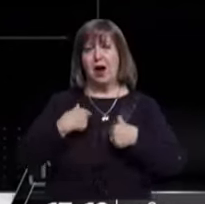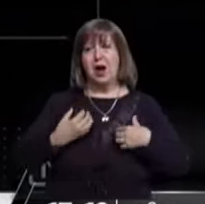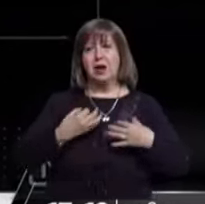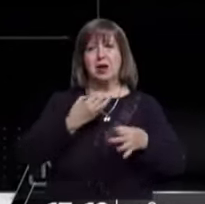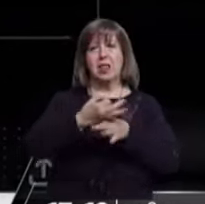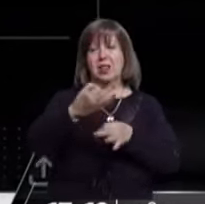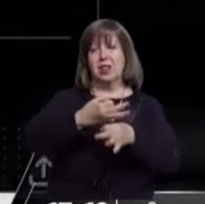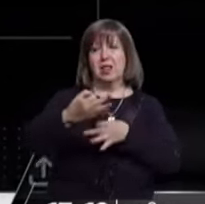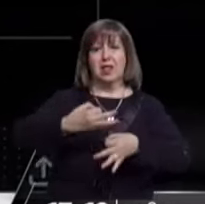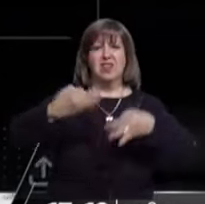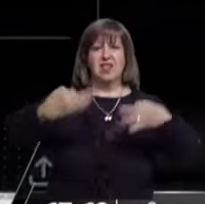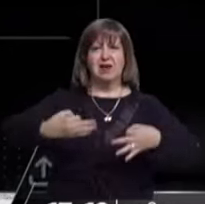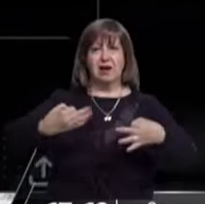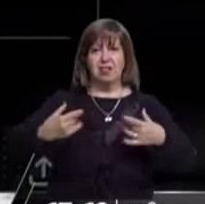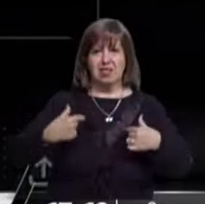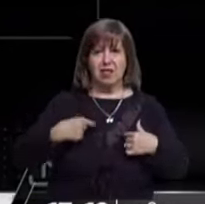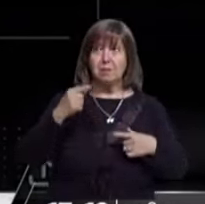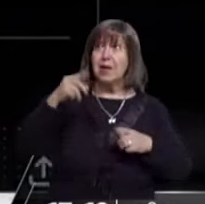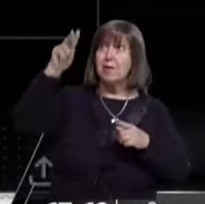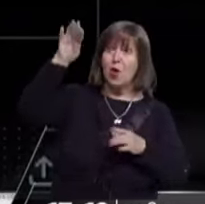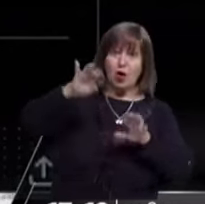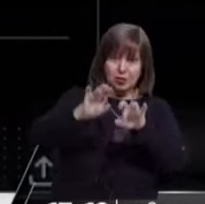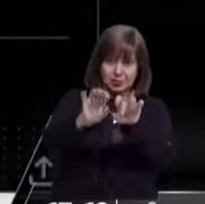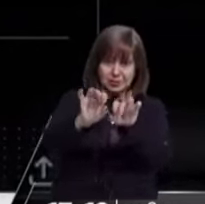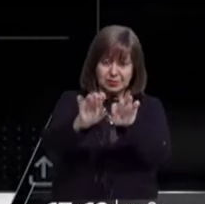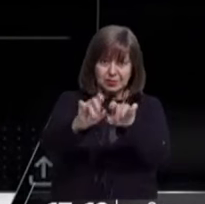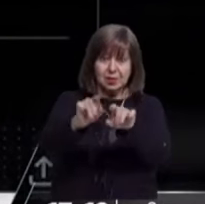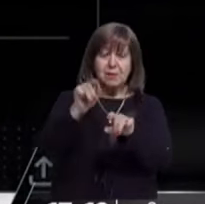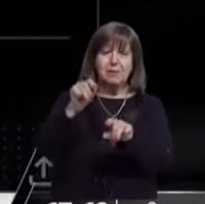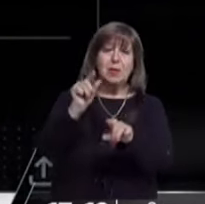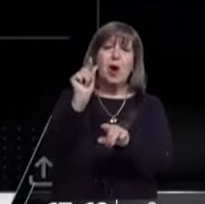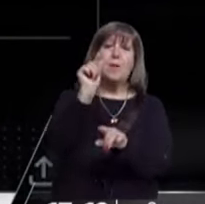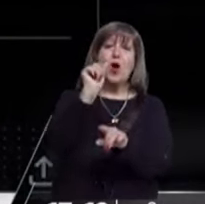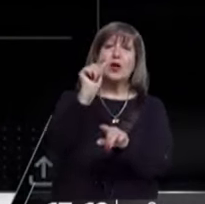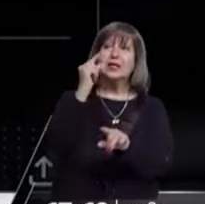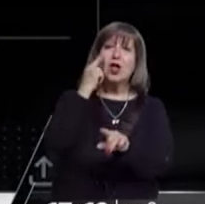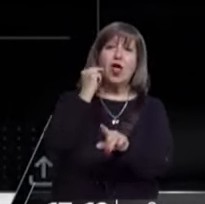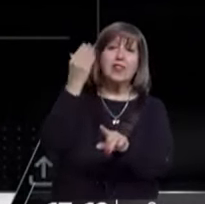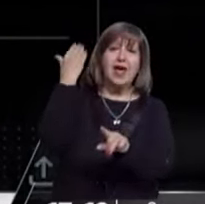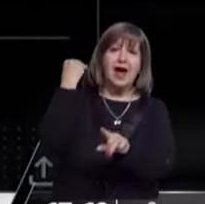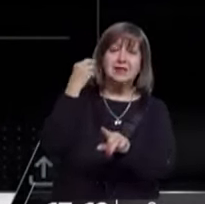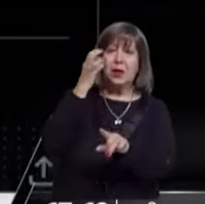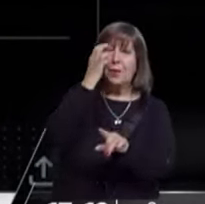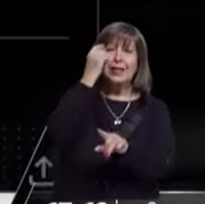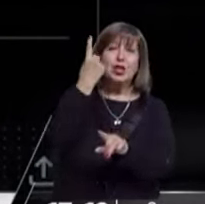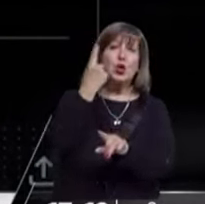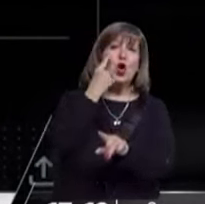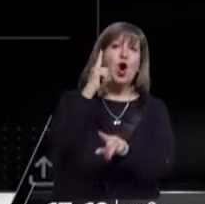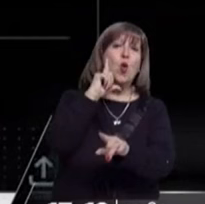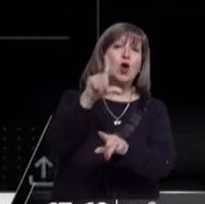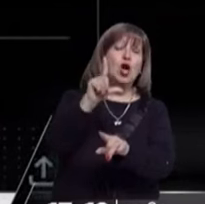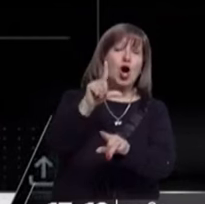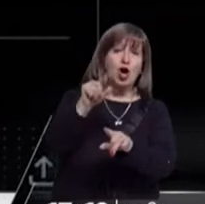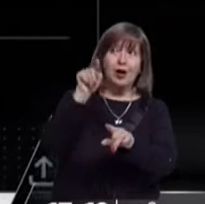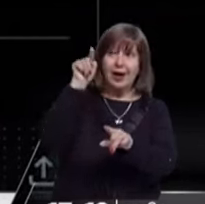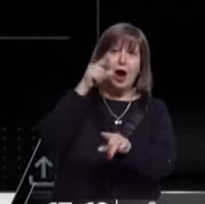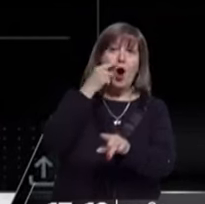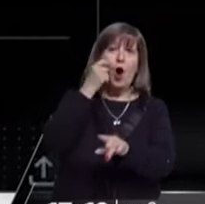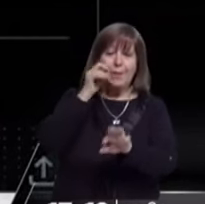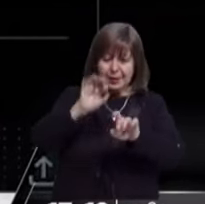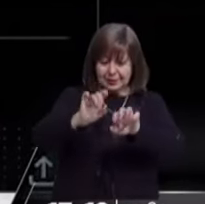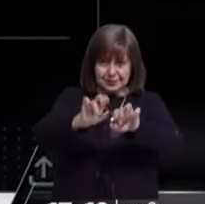gente, lo que contabas hace un minuto. Bueno, y la verdad es que este tuit es de hace muy poquitos días, porque data del 21 de julio pasado, Marisol.